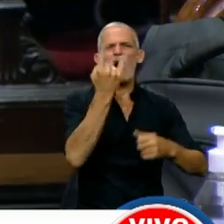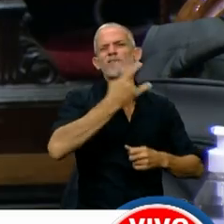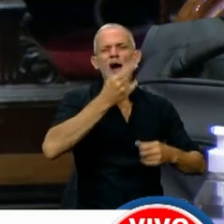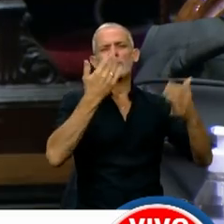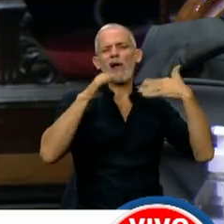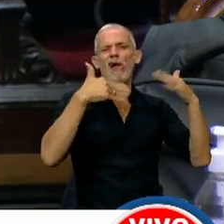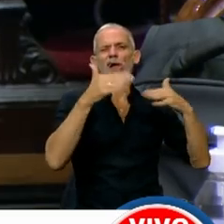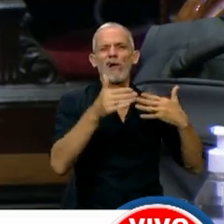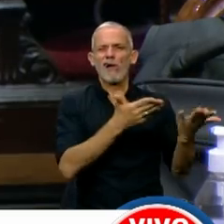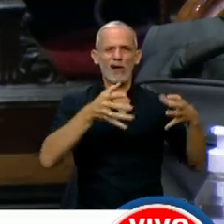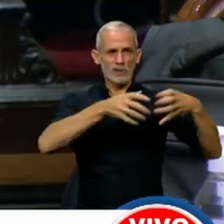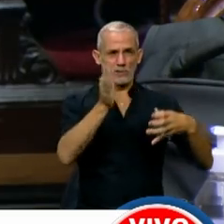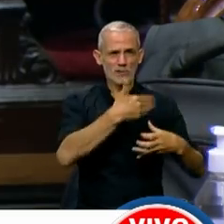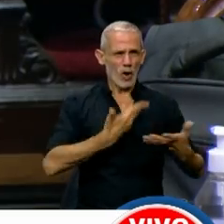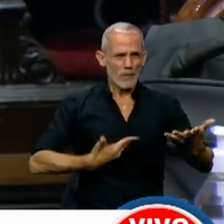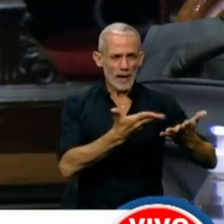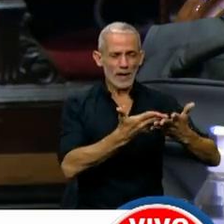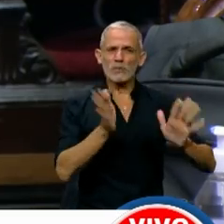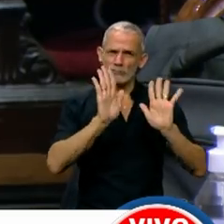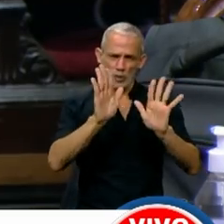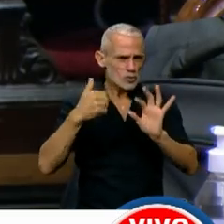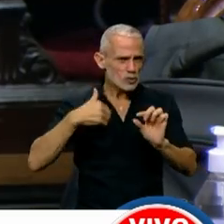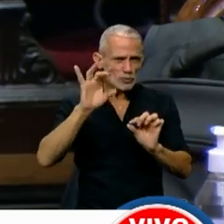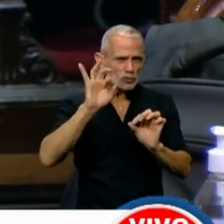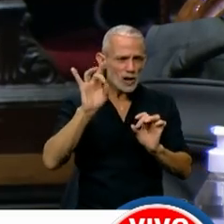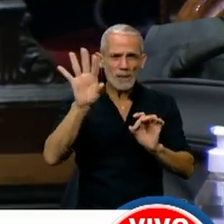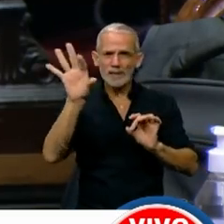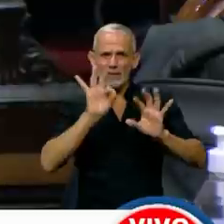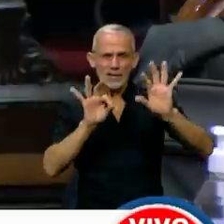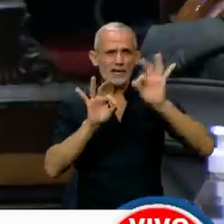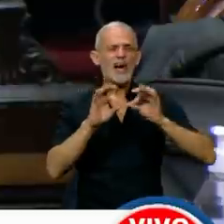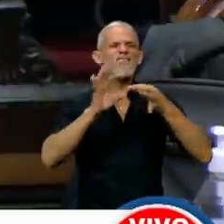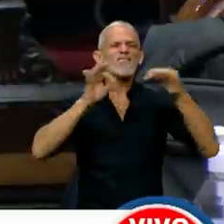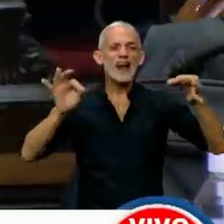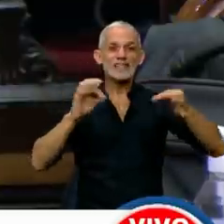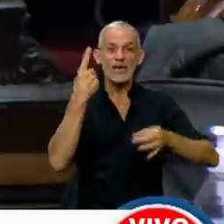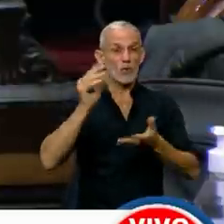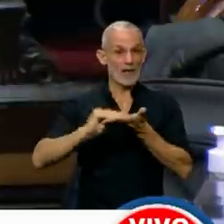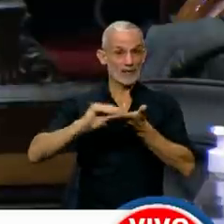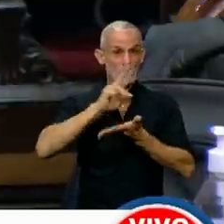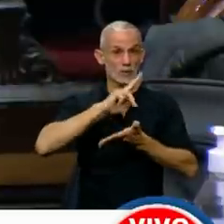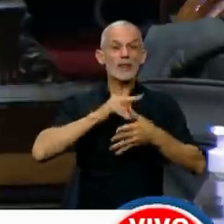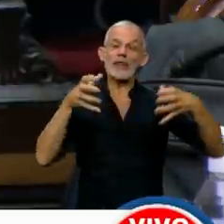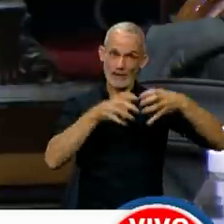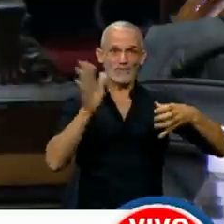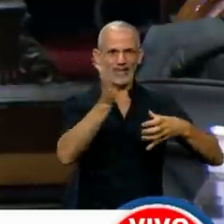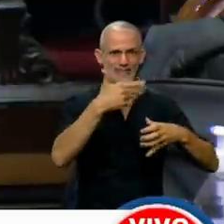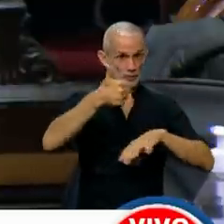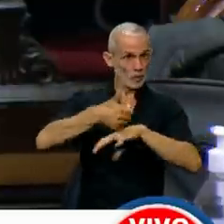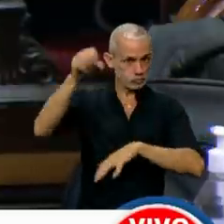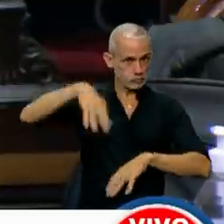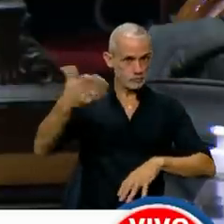distorsionados pero voy a usar simplemente la frase de una diputada del frente de todos aquí